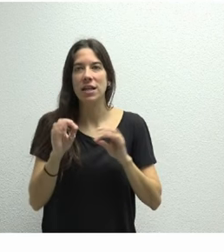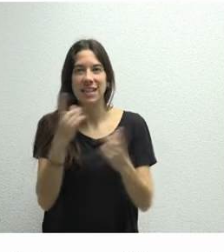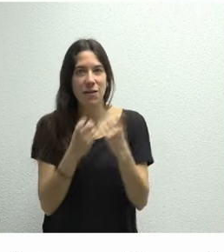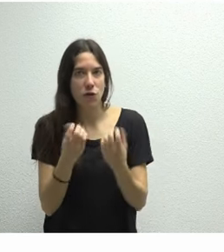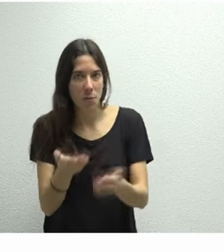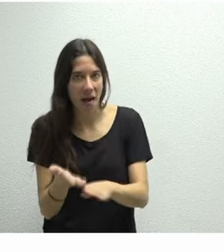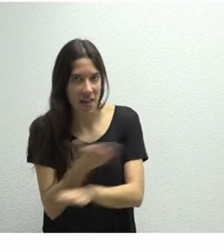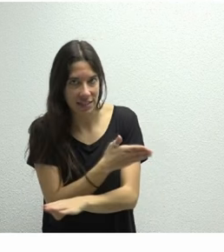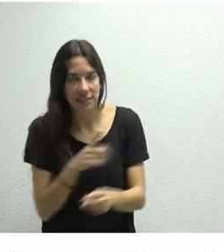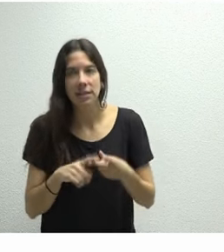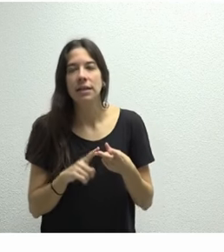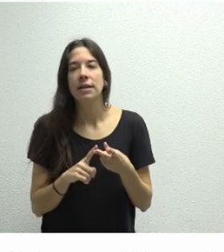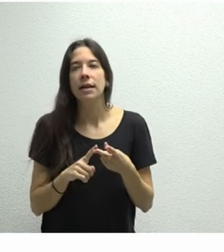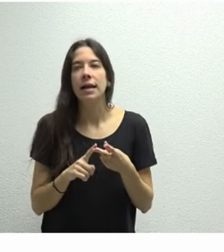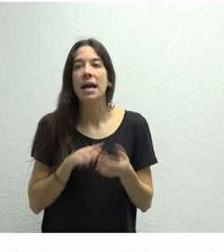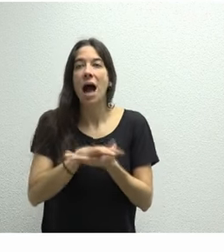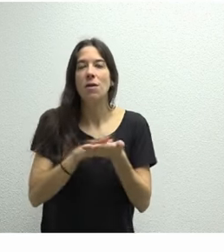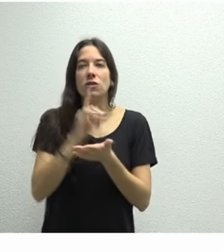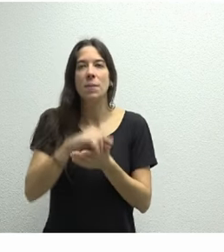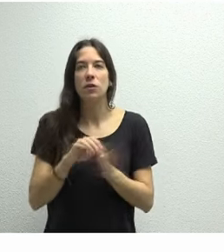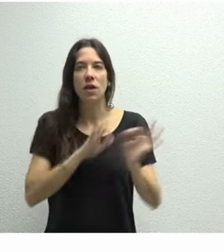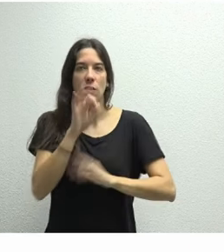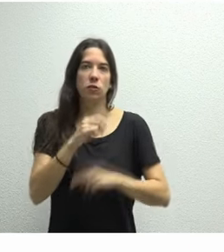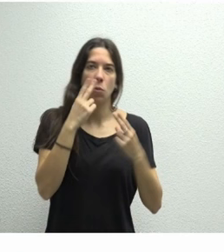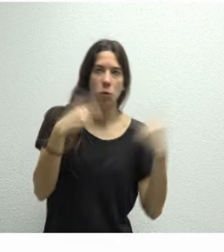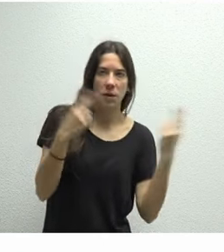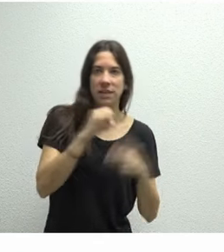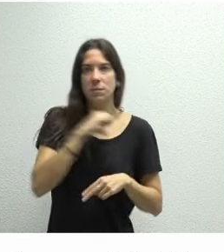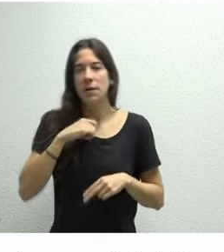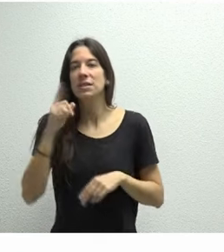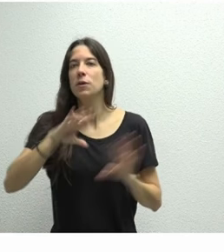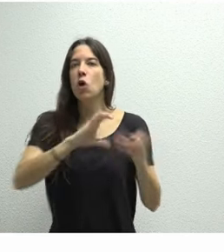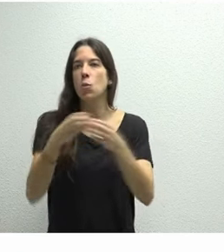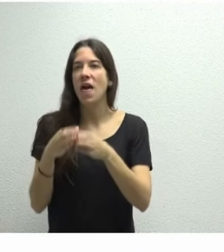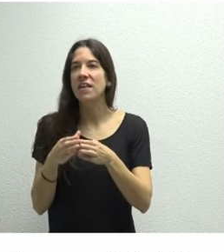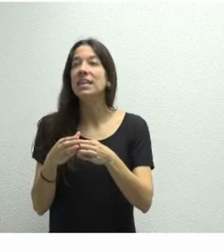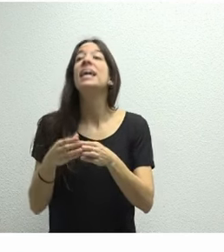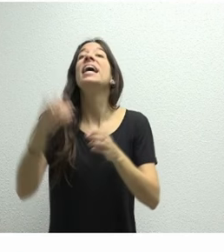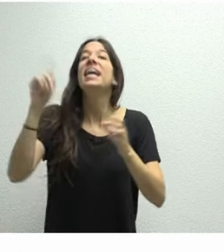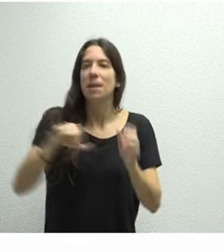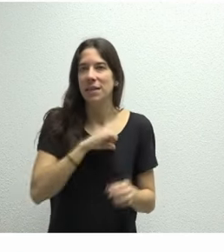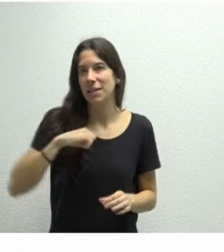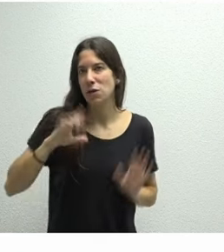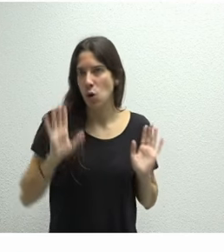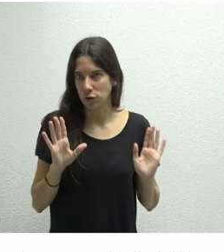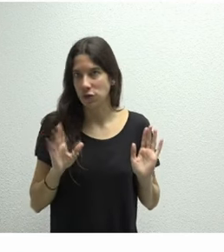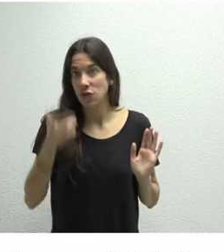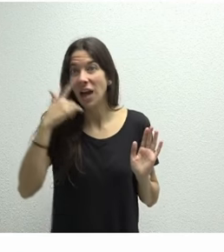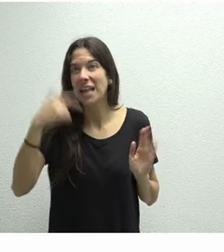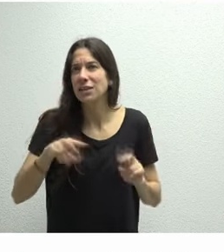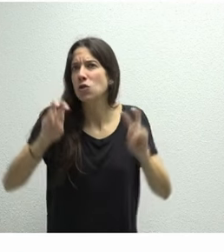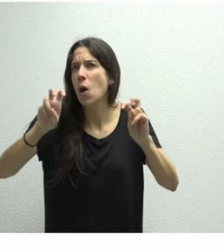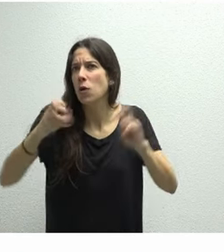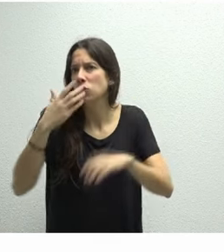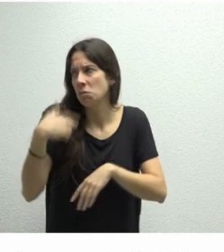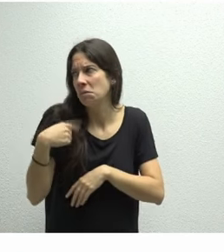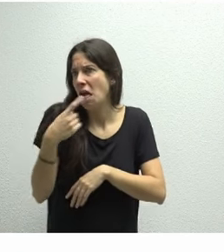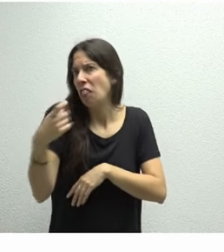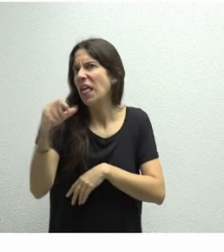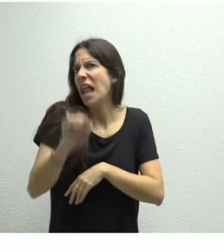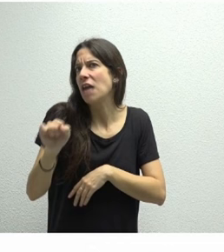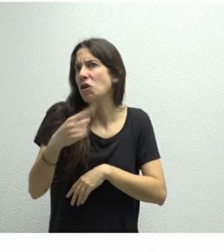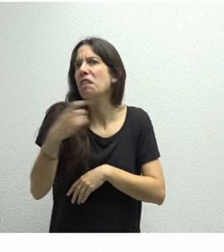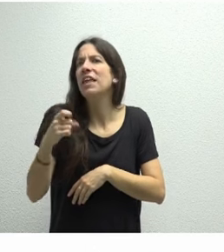organizaciones públicas y privadas comunidades individuos eh fijaos si es novedosa que solo tiene 100 años algo más de 100 años tiene